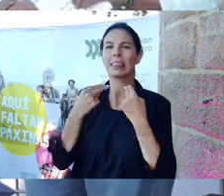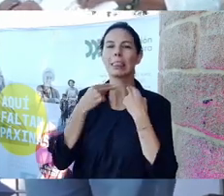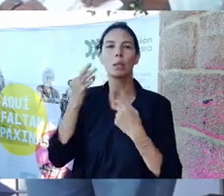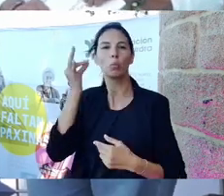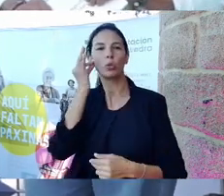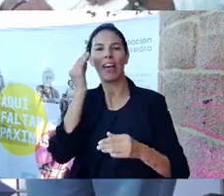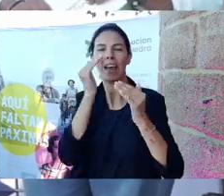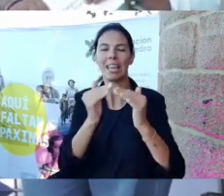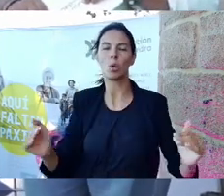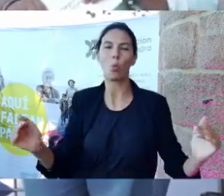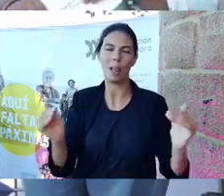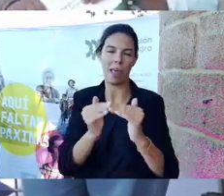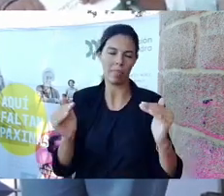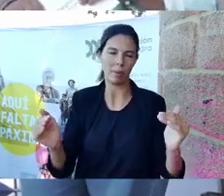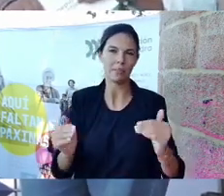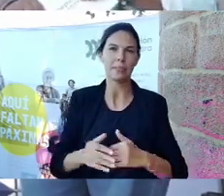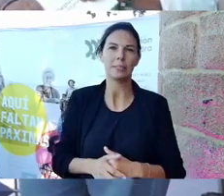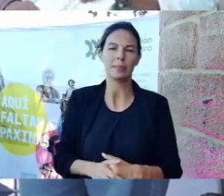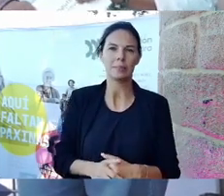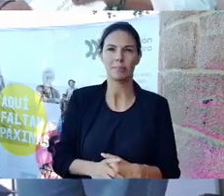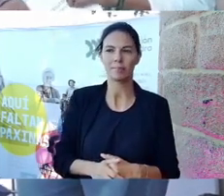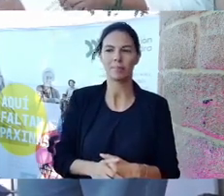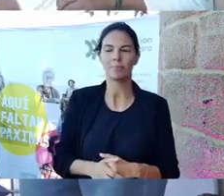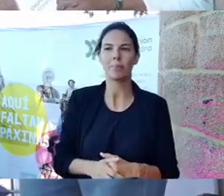Secretaria Diputada de Igualdade.